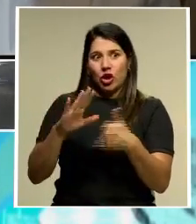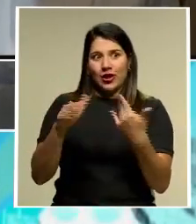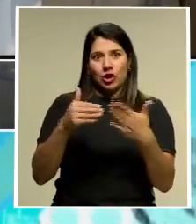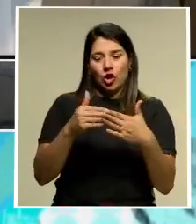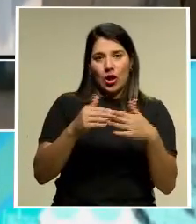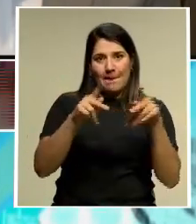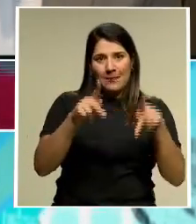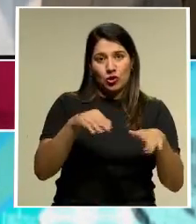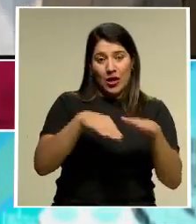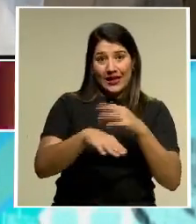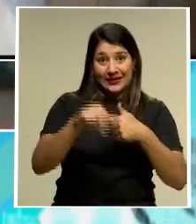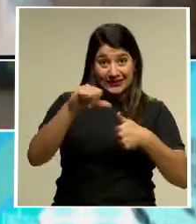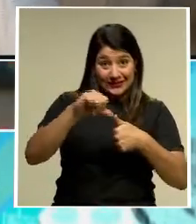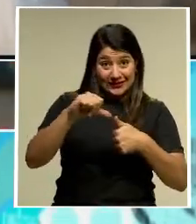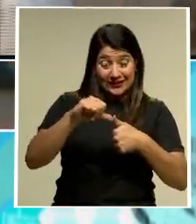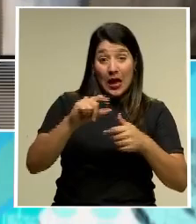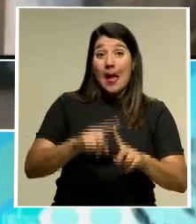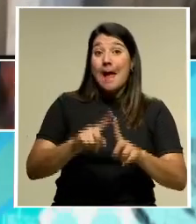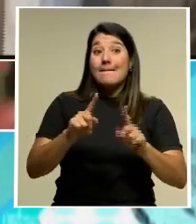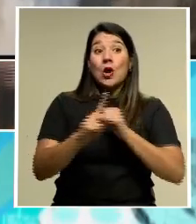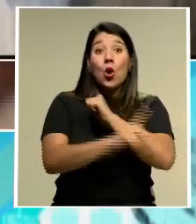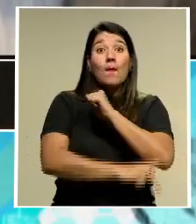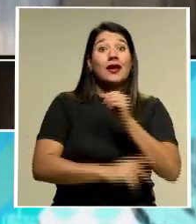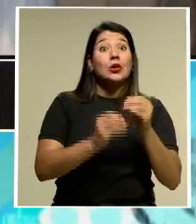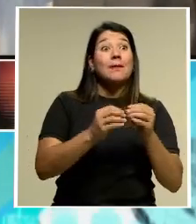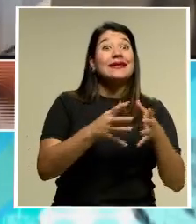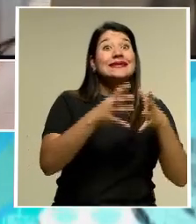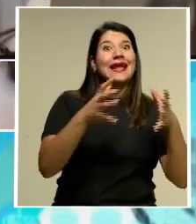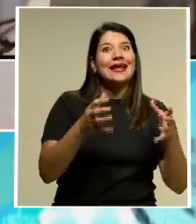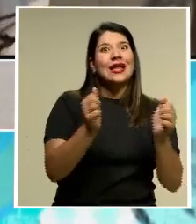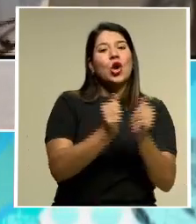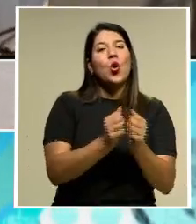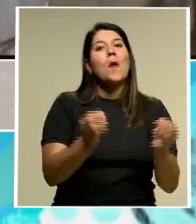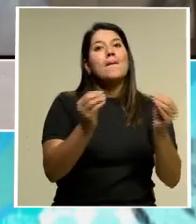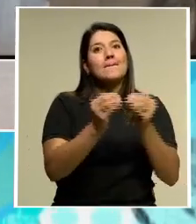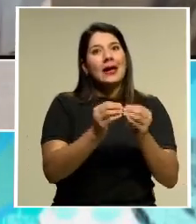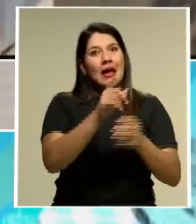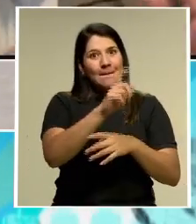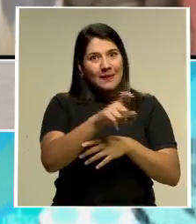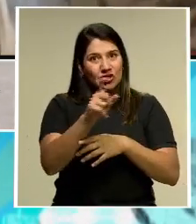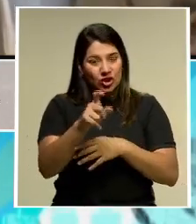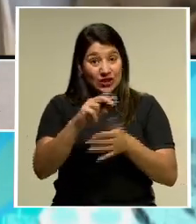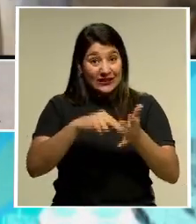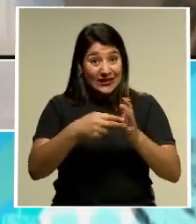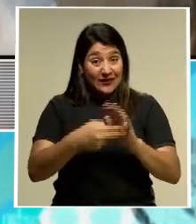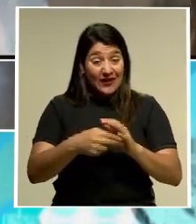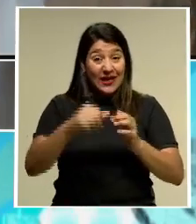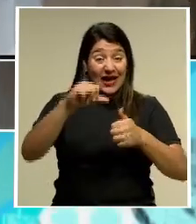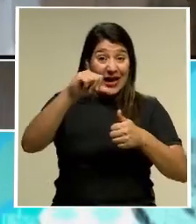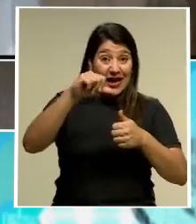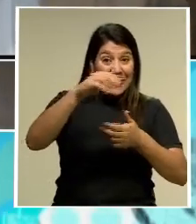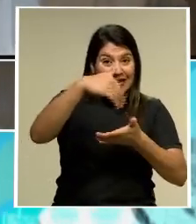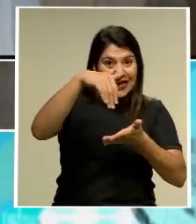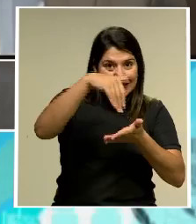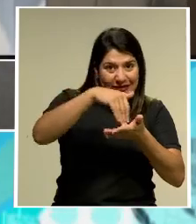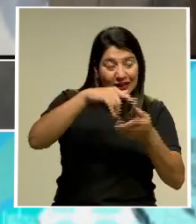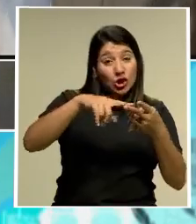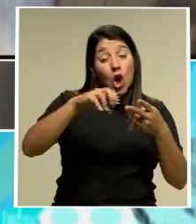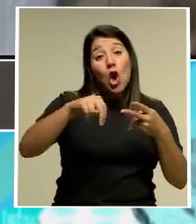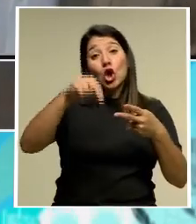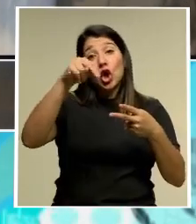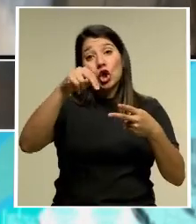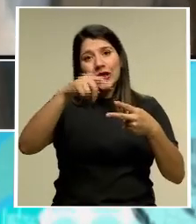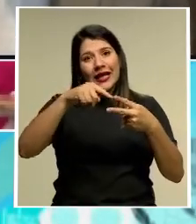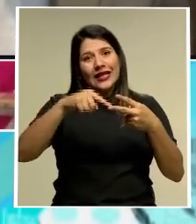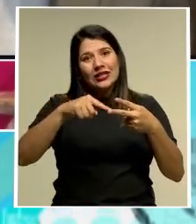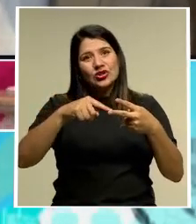Istmo. Pero los países más grandes y más poblados, que son los que están en el centro norte de la región, son los